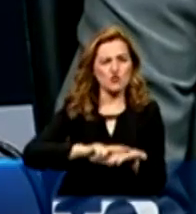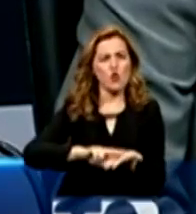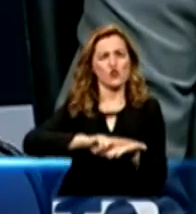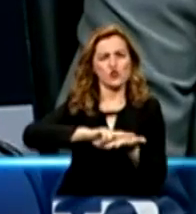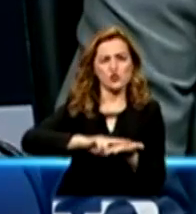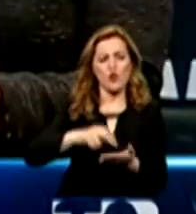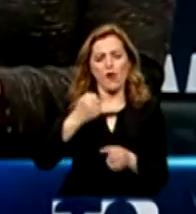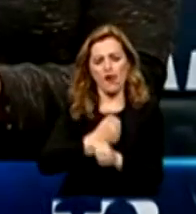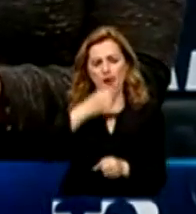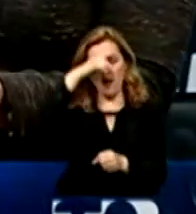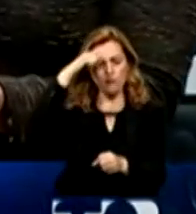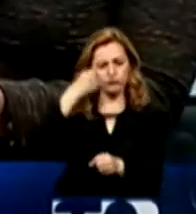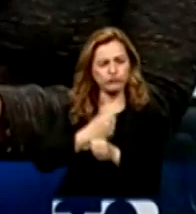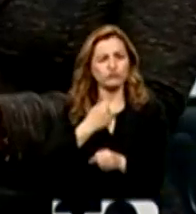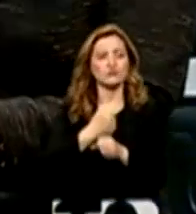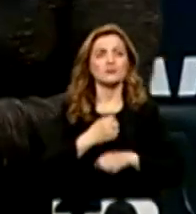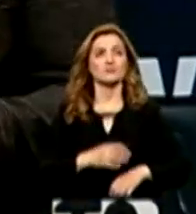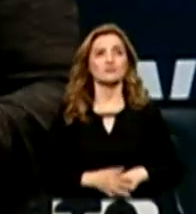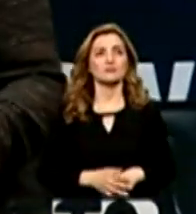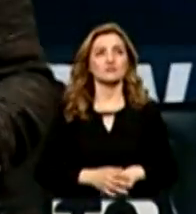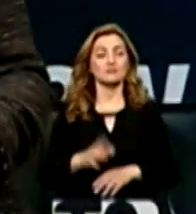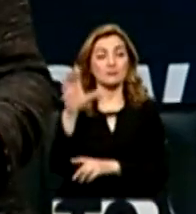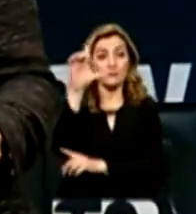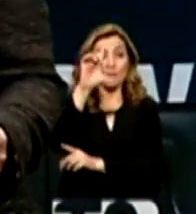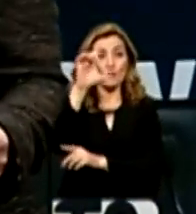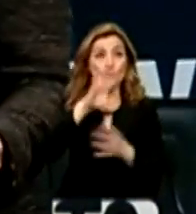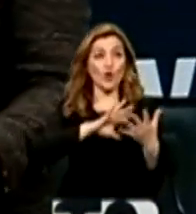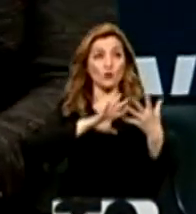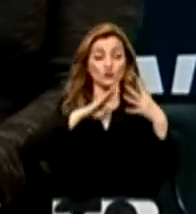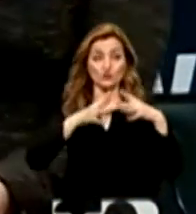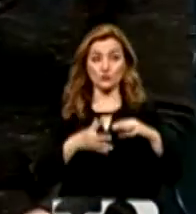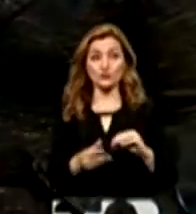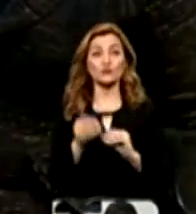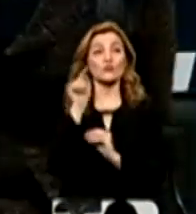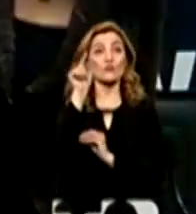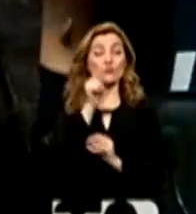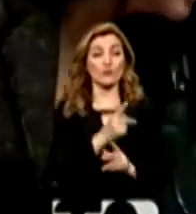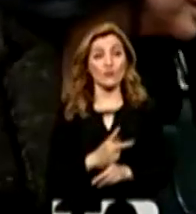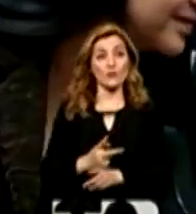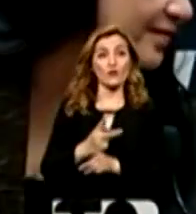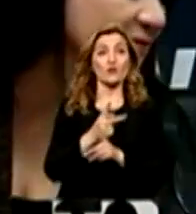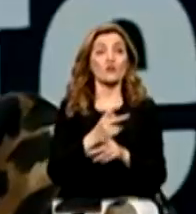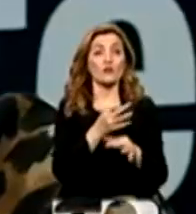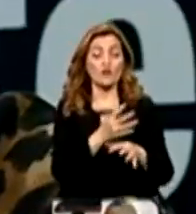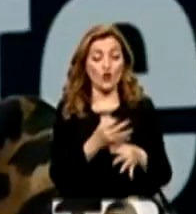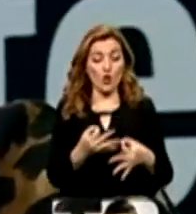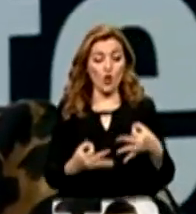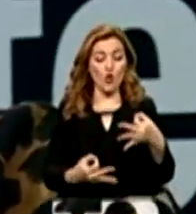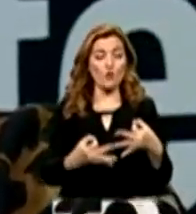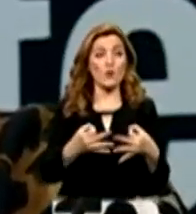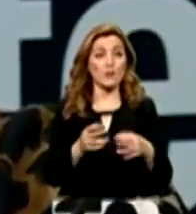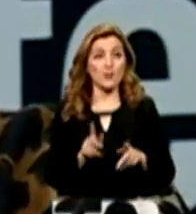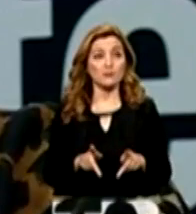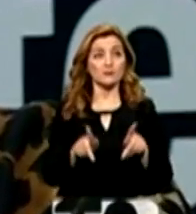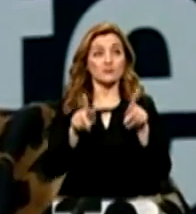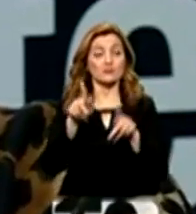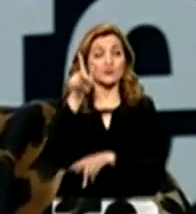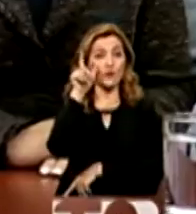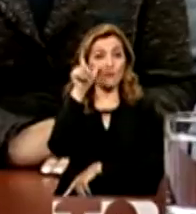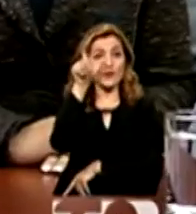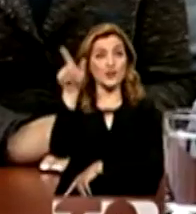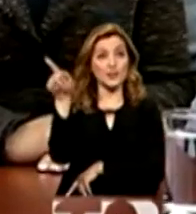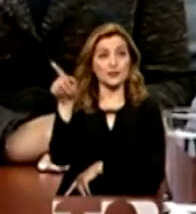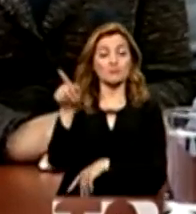sesiones de trabajo. Mientras tanto, este lunes, mediante resolución, el Consejo de la Judicatura le permitió a la Fiscalía